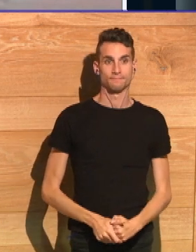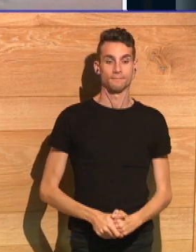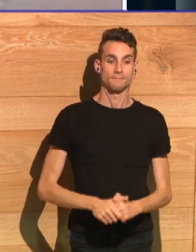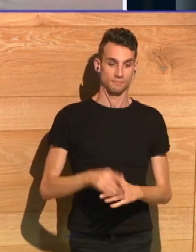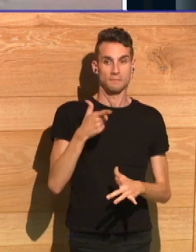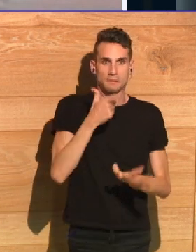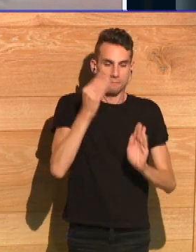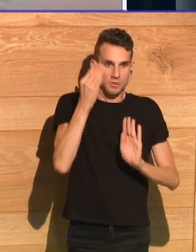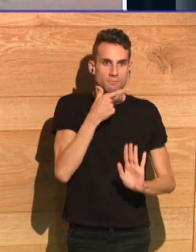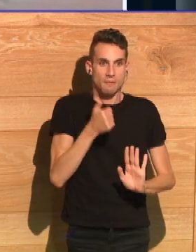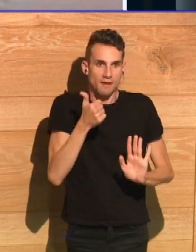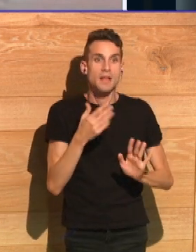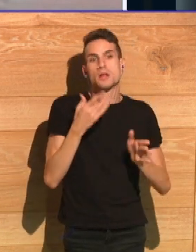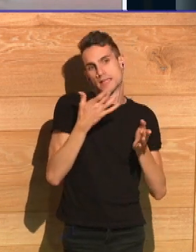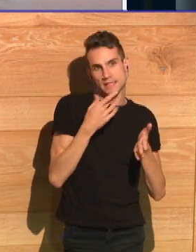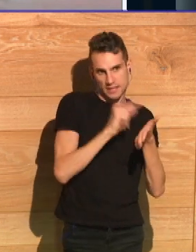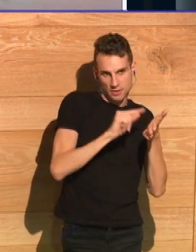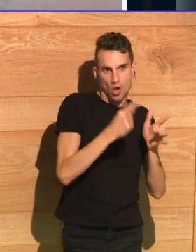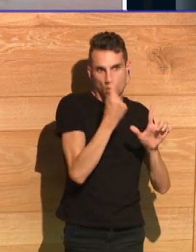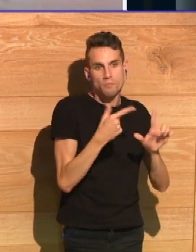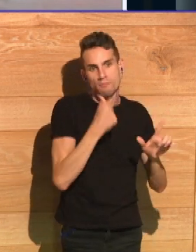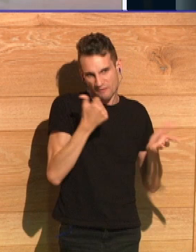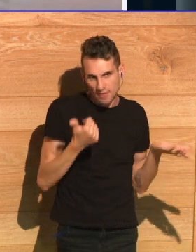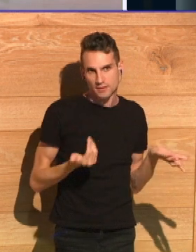Es más fácil que cuando estoy escribiendo o dibujando.